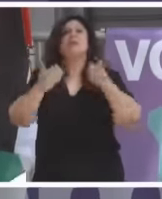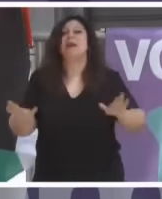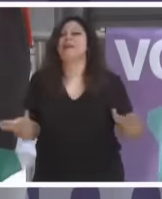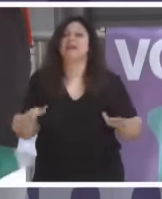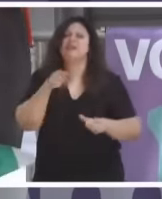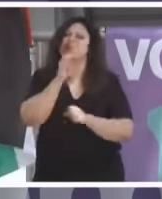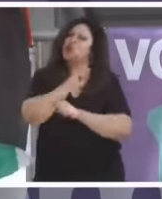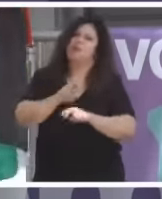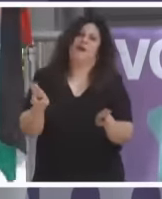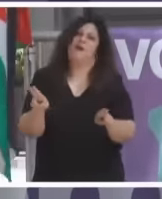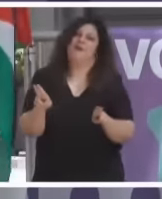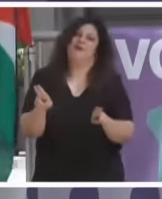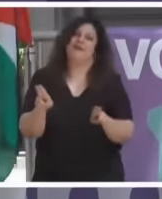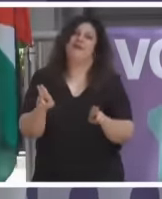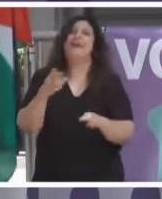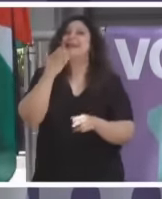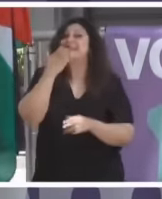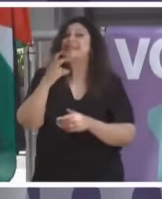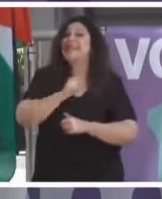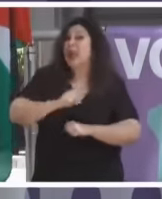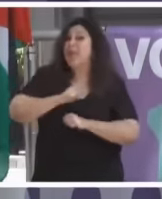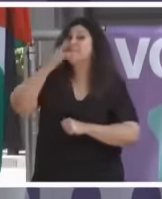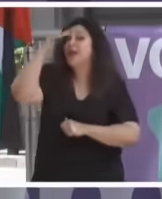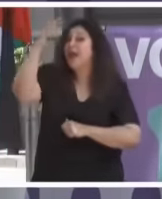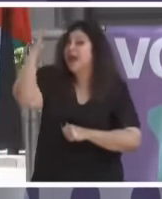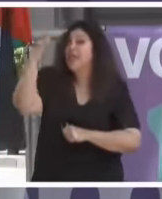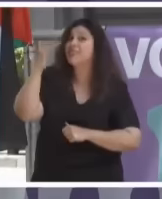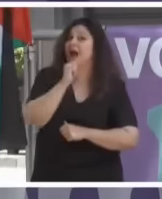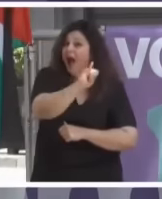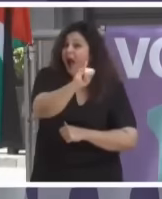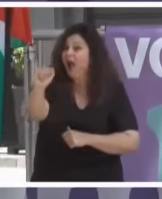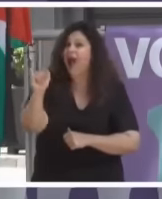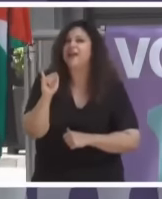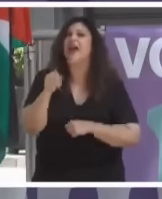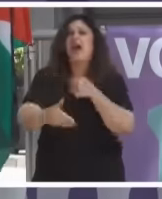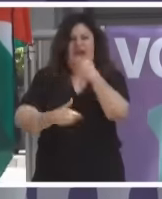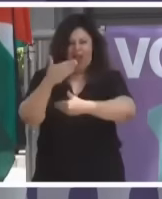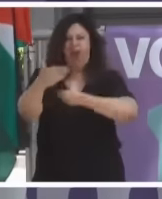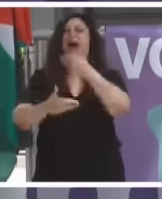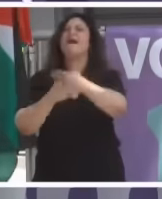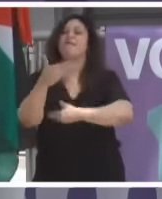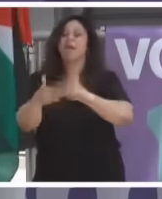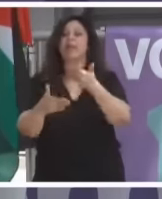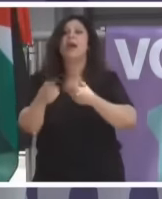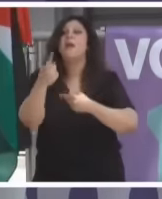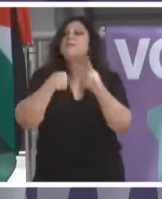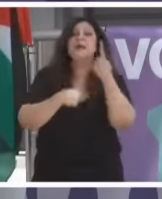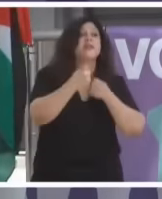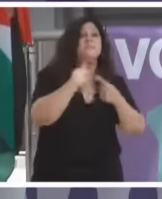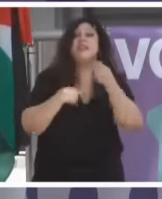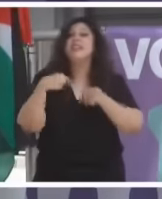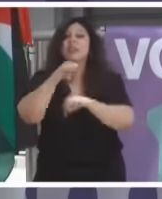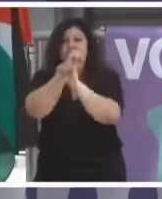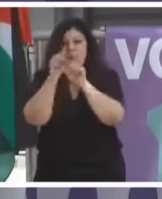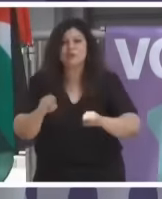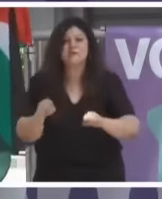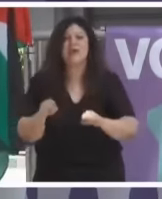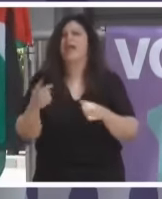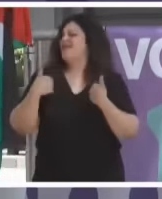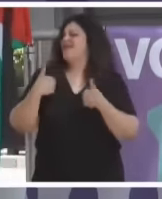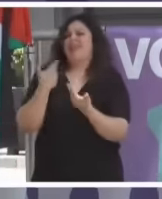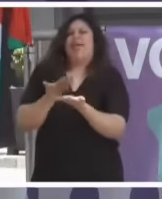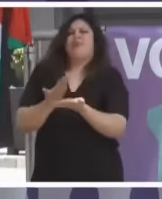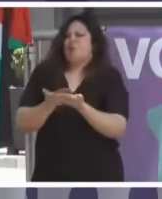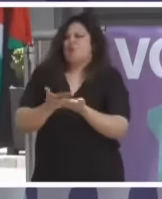perdida. Porque solo con la esperanza vamos a avanzar a hacer lo que nos dicen que es imposible y que ya se ha demostrado que